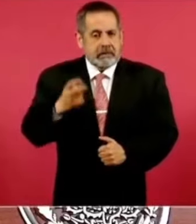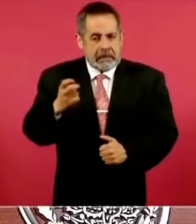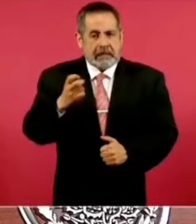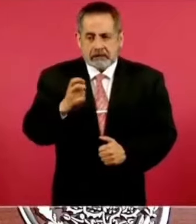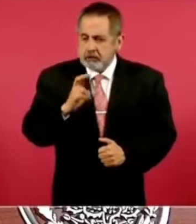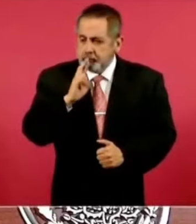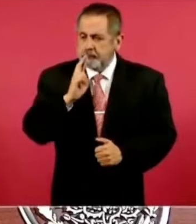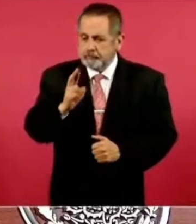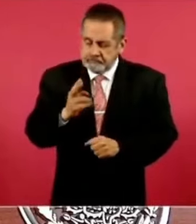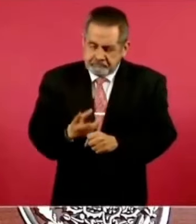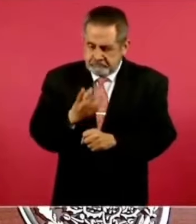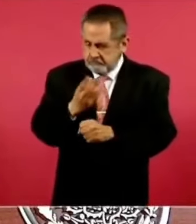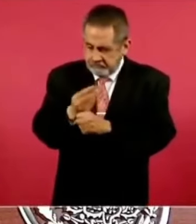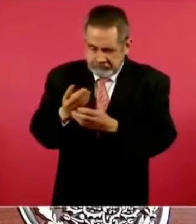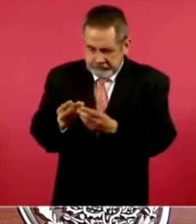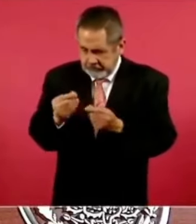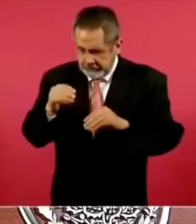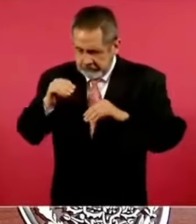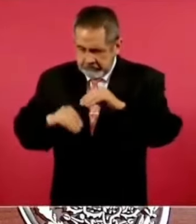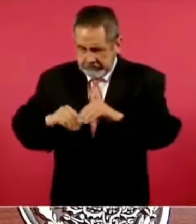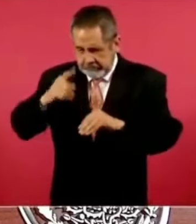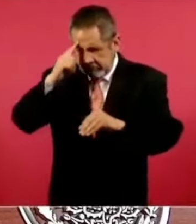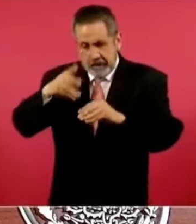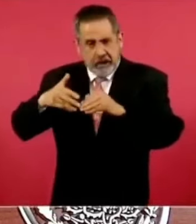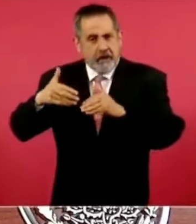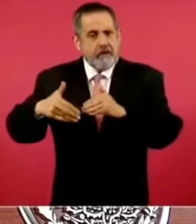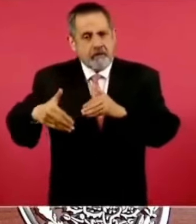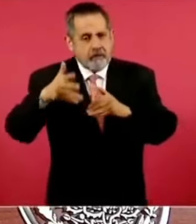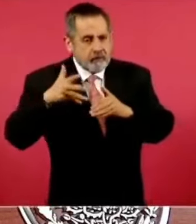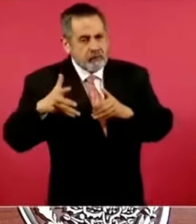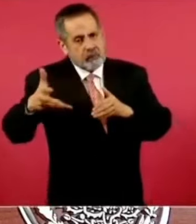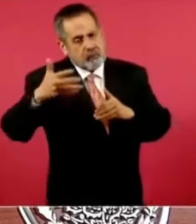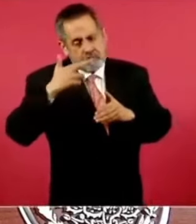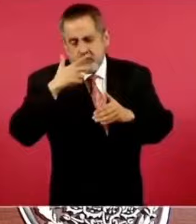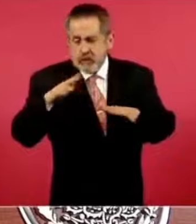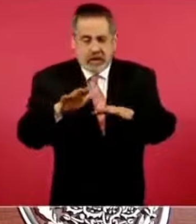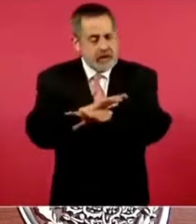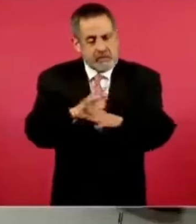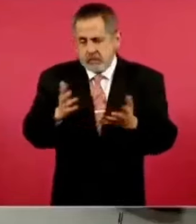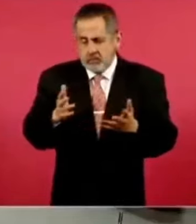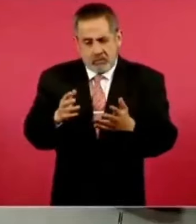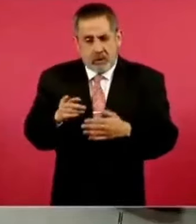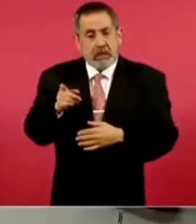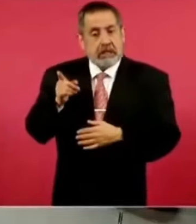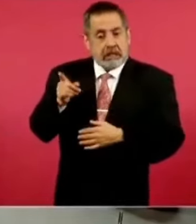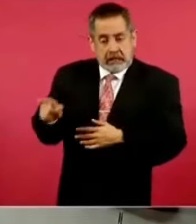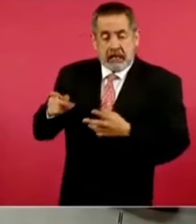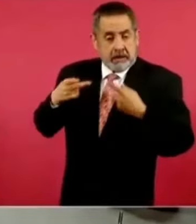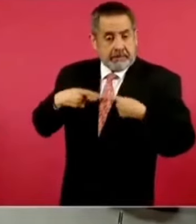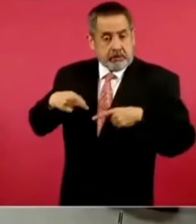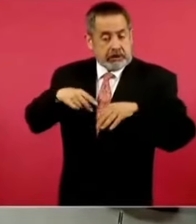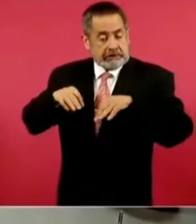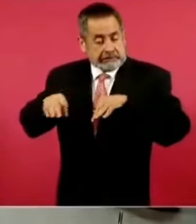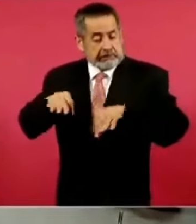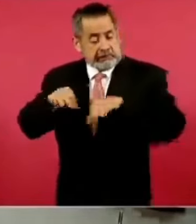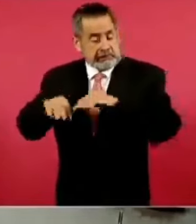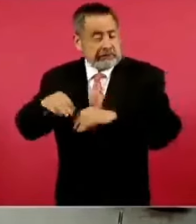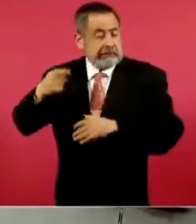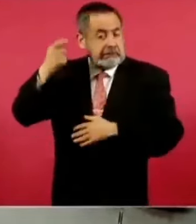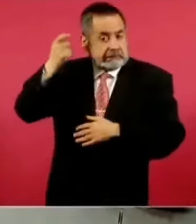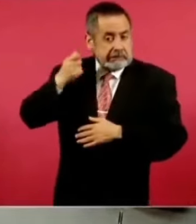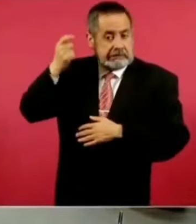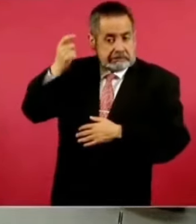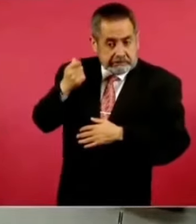resolver hacia adelante, que el trabajador se jubile